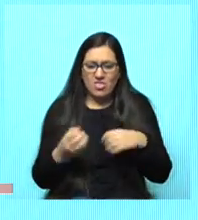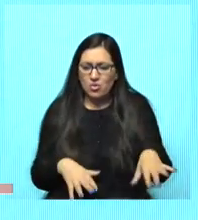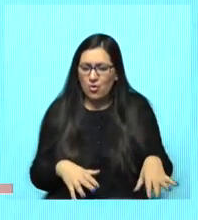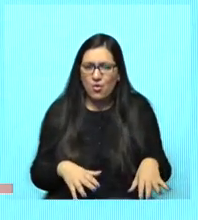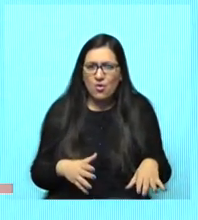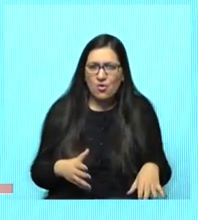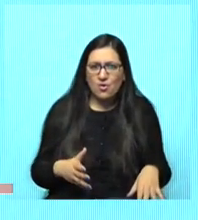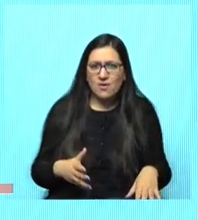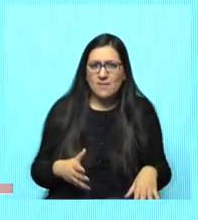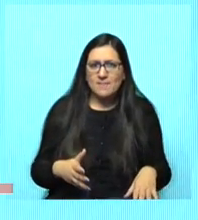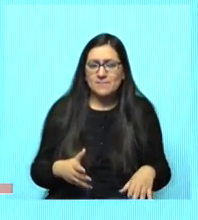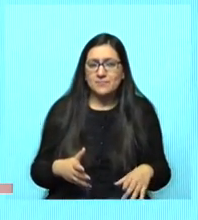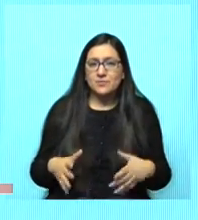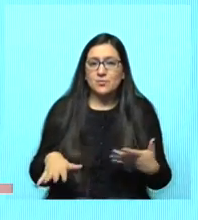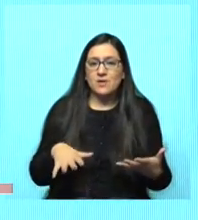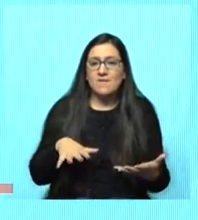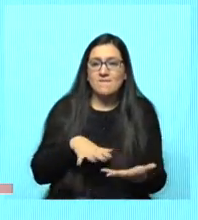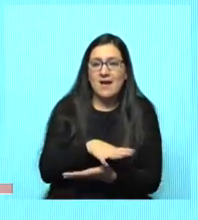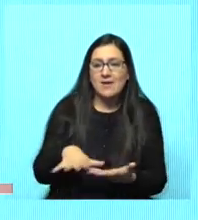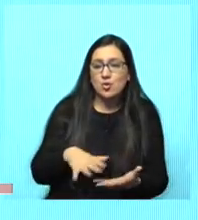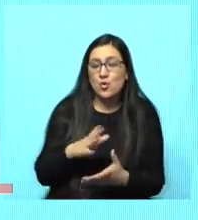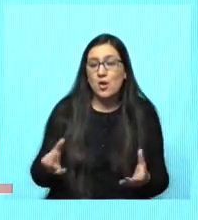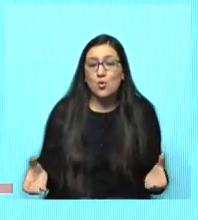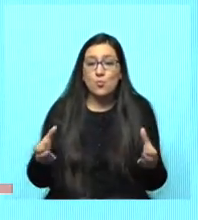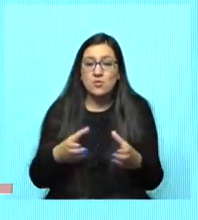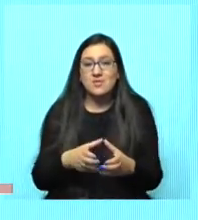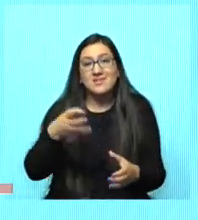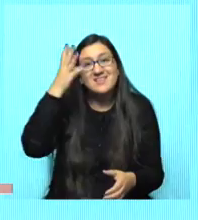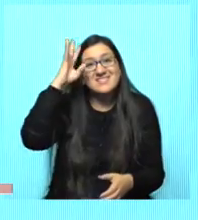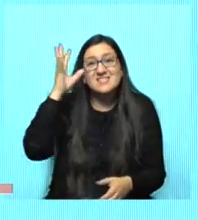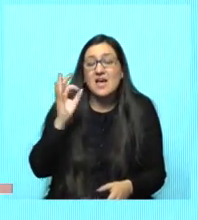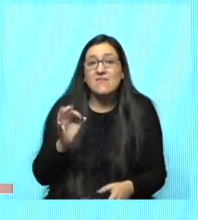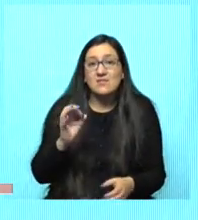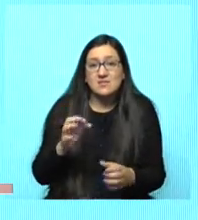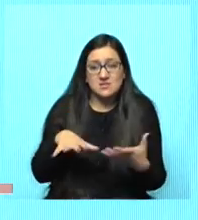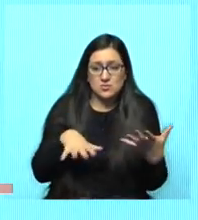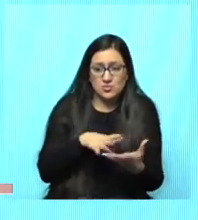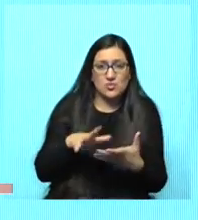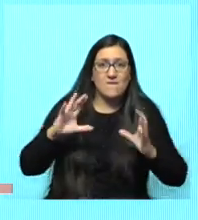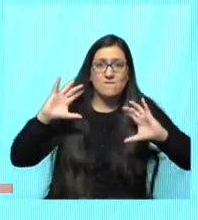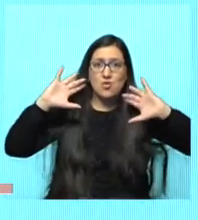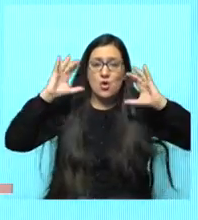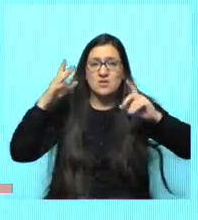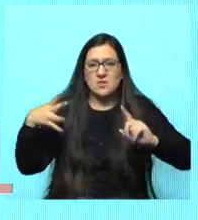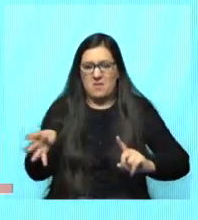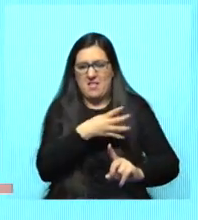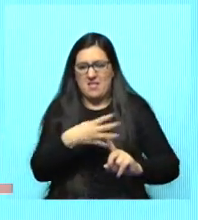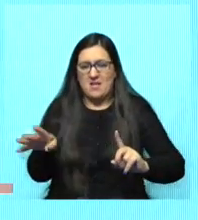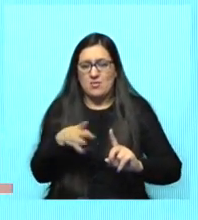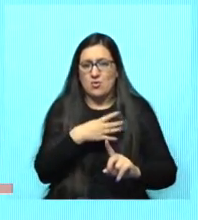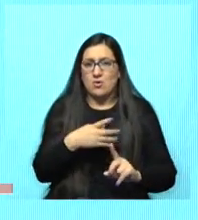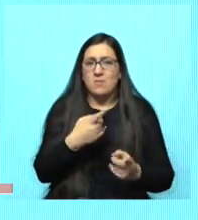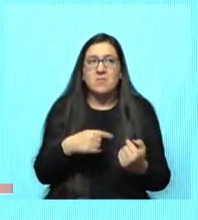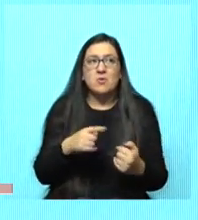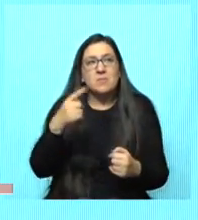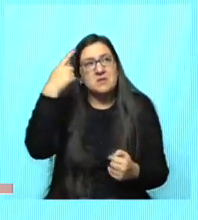como a nivel de barrio, de comunidad, ¿no? De vecinos que están al tanto de situaciones de violencia y de maltrato y en esto que no, la casa como un lugar